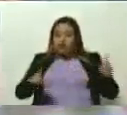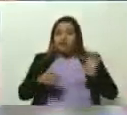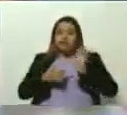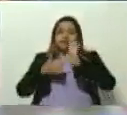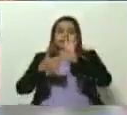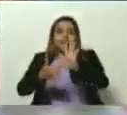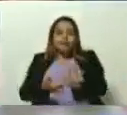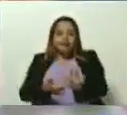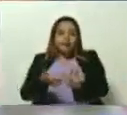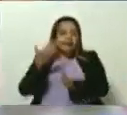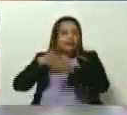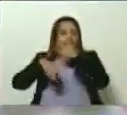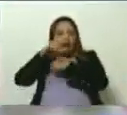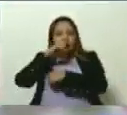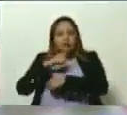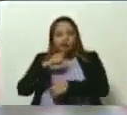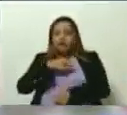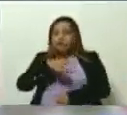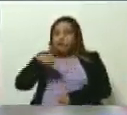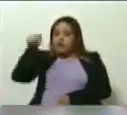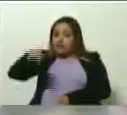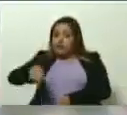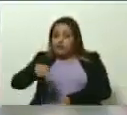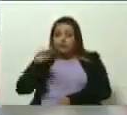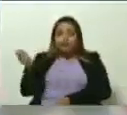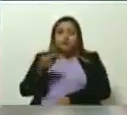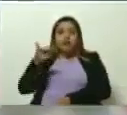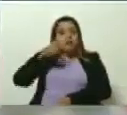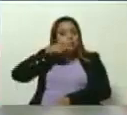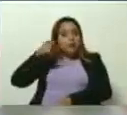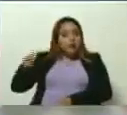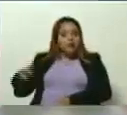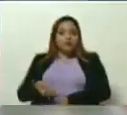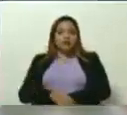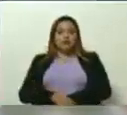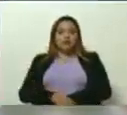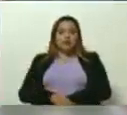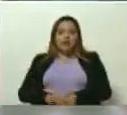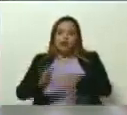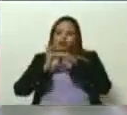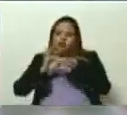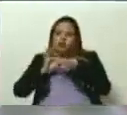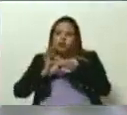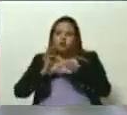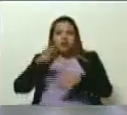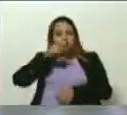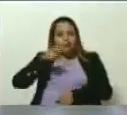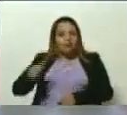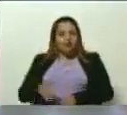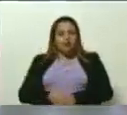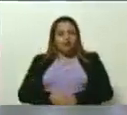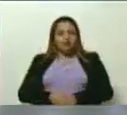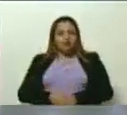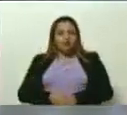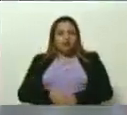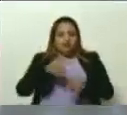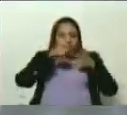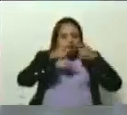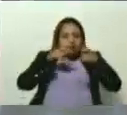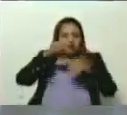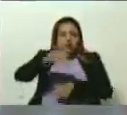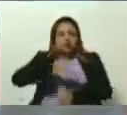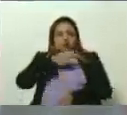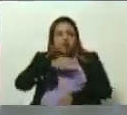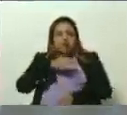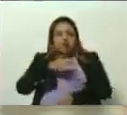de otrora. Nosotros aquí buscamos al pueblo y nos unimos al pueblo para la Contraloría Social, para